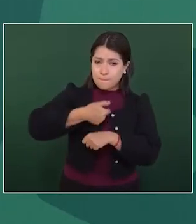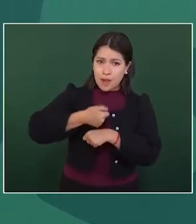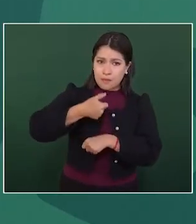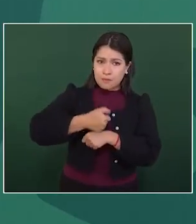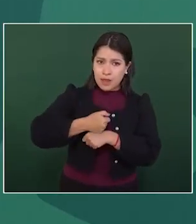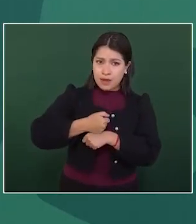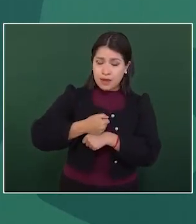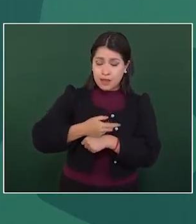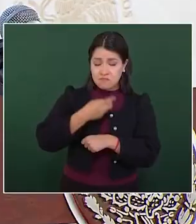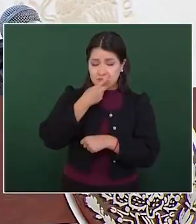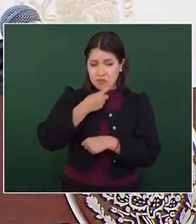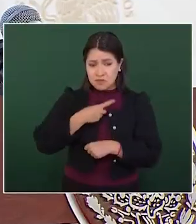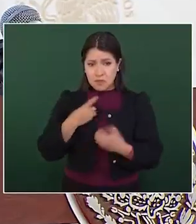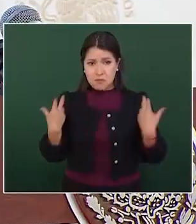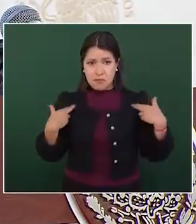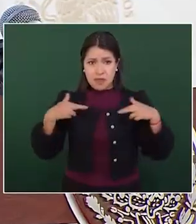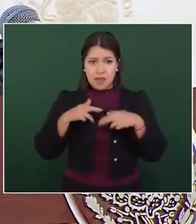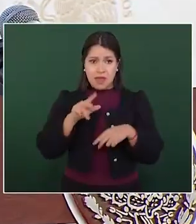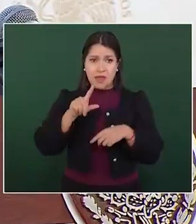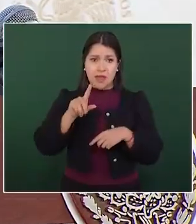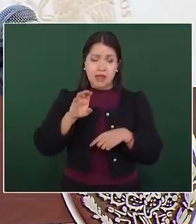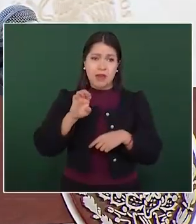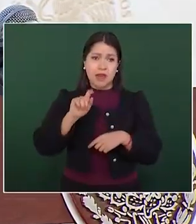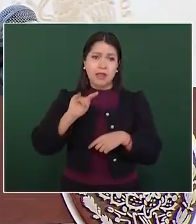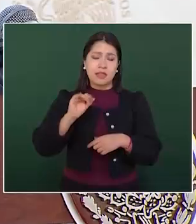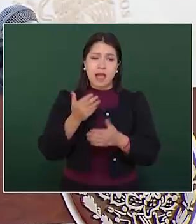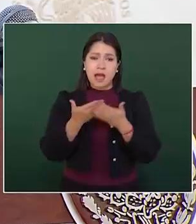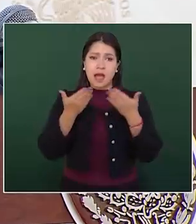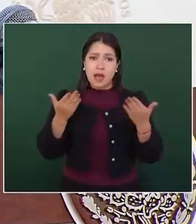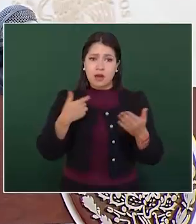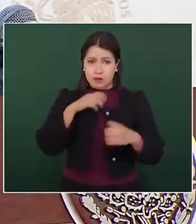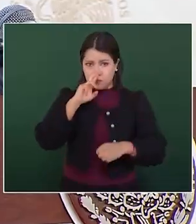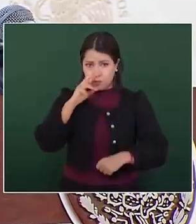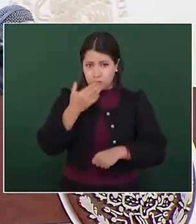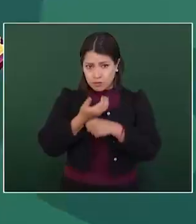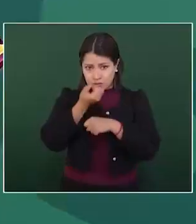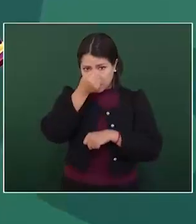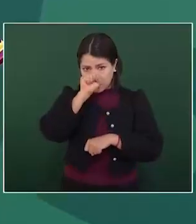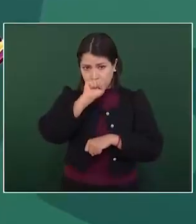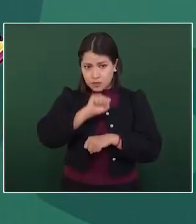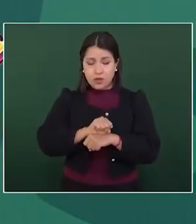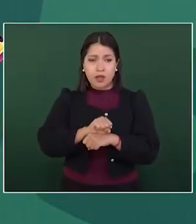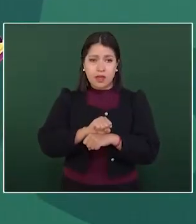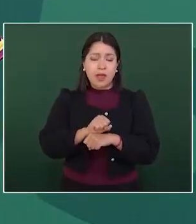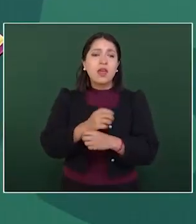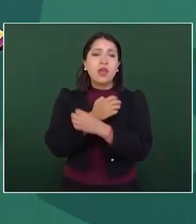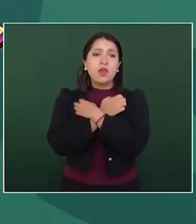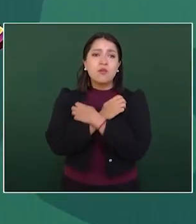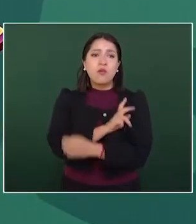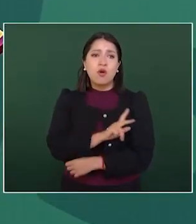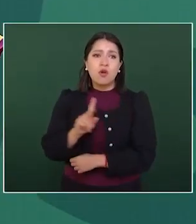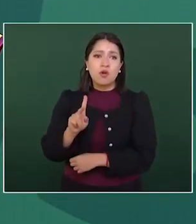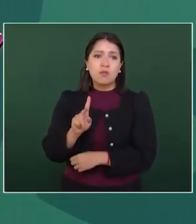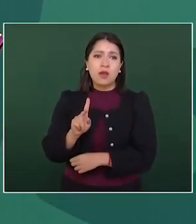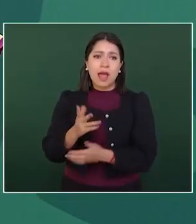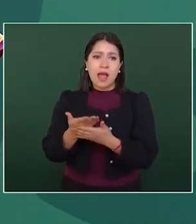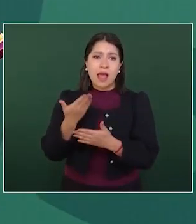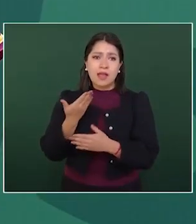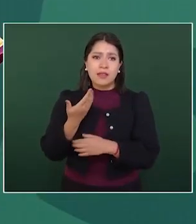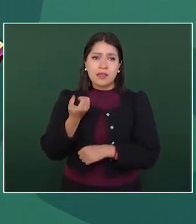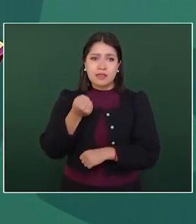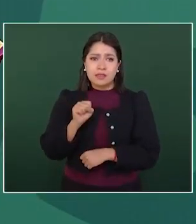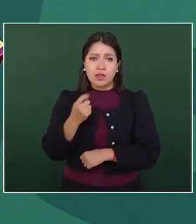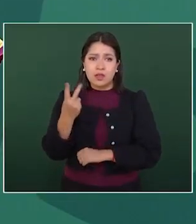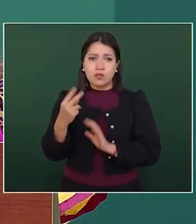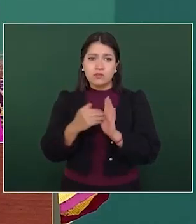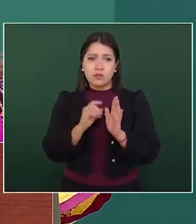dicen, responsable de la Secretaría de Educación Pública desde septiembre de 2021. Estoy convencida de